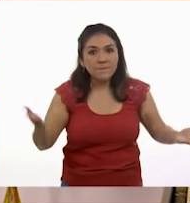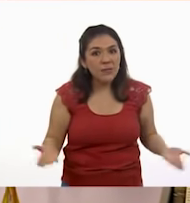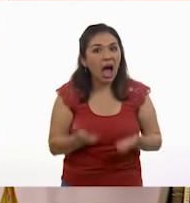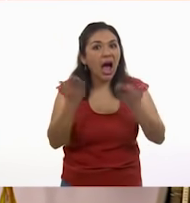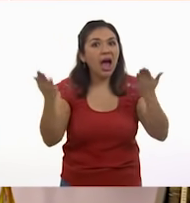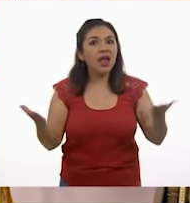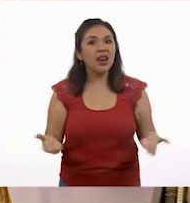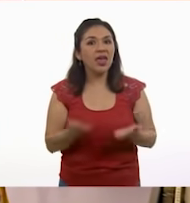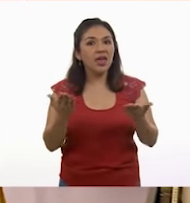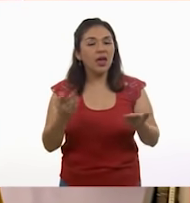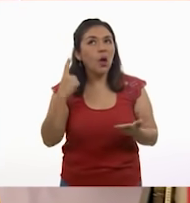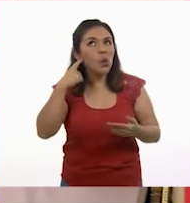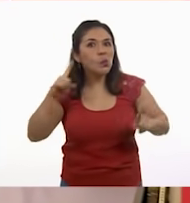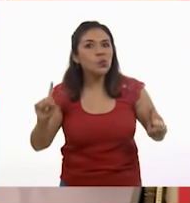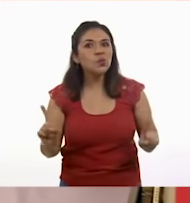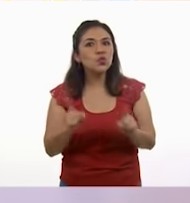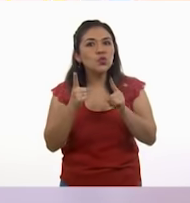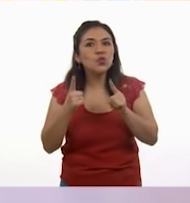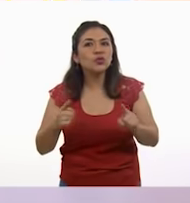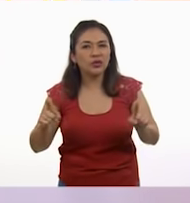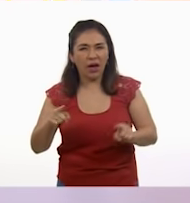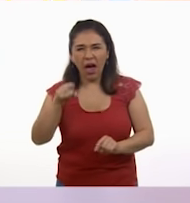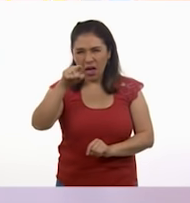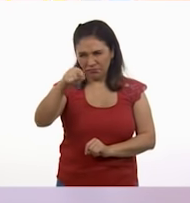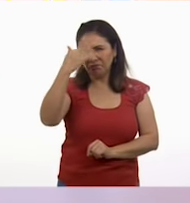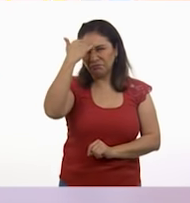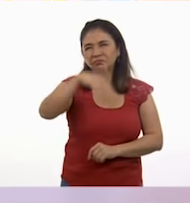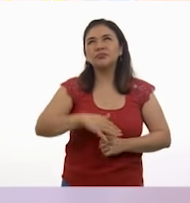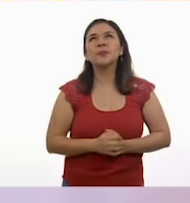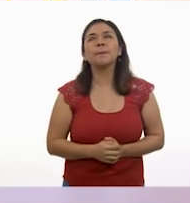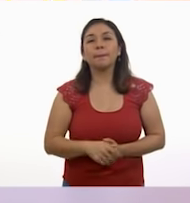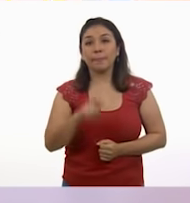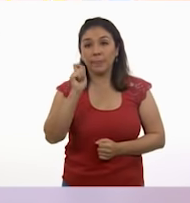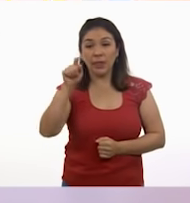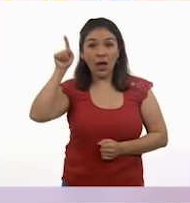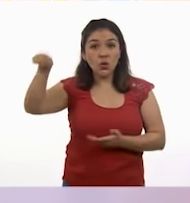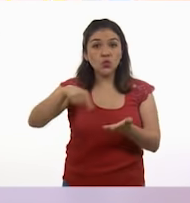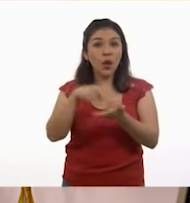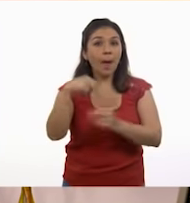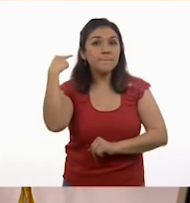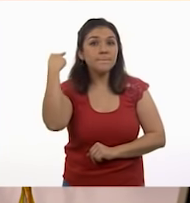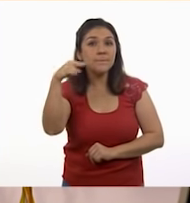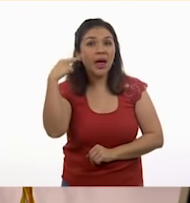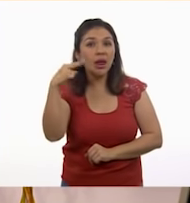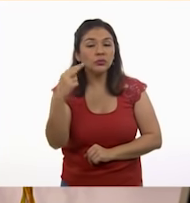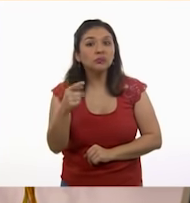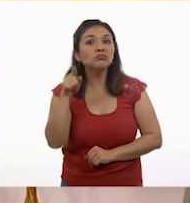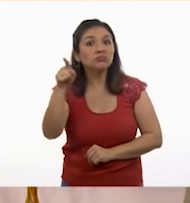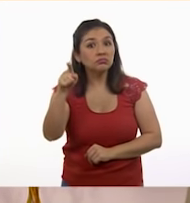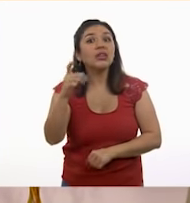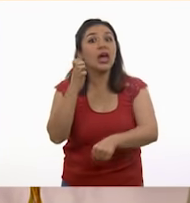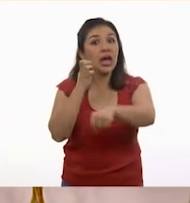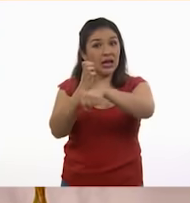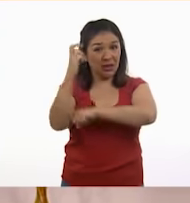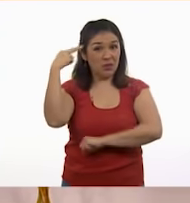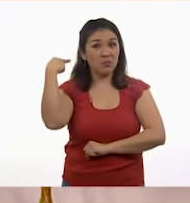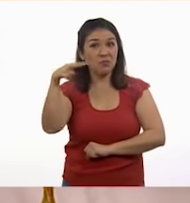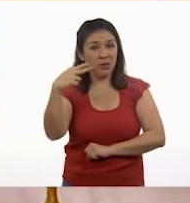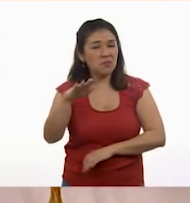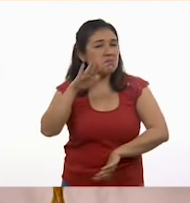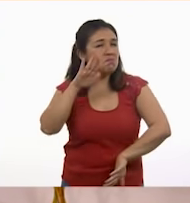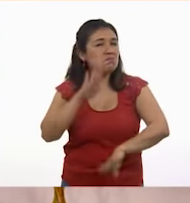en la música sabías tú que en veracruz es uno de los estados principales